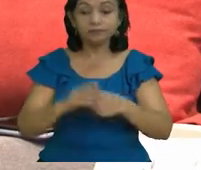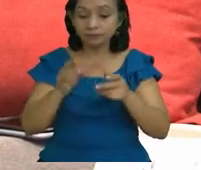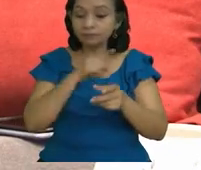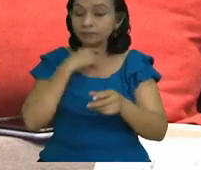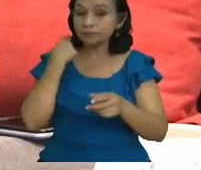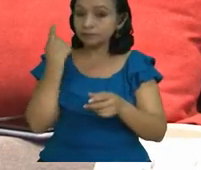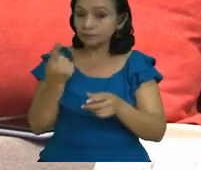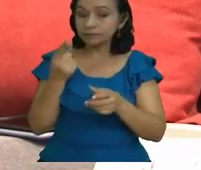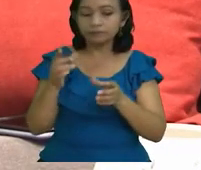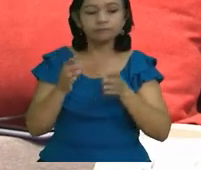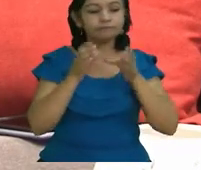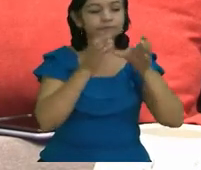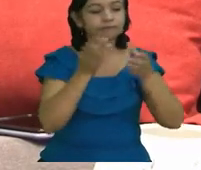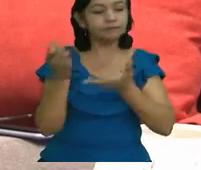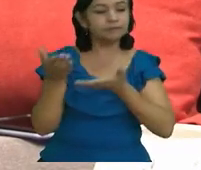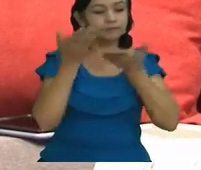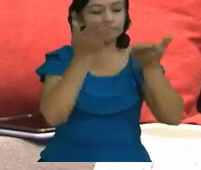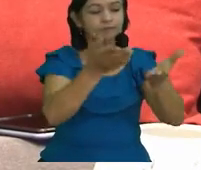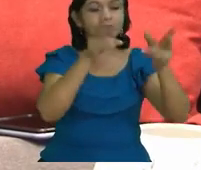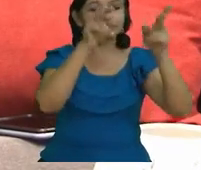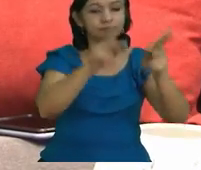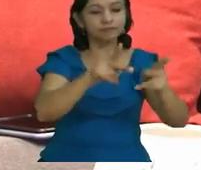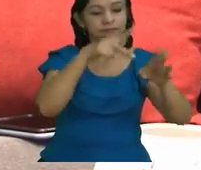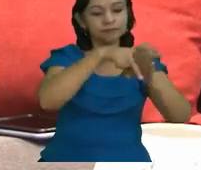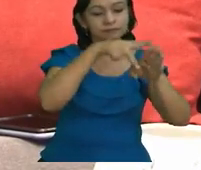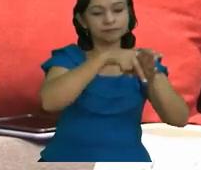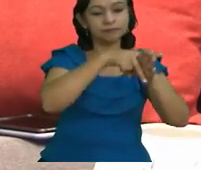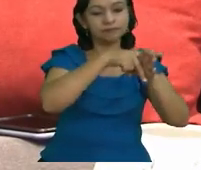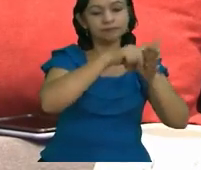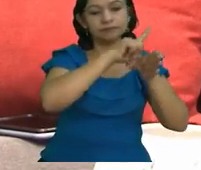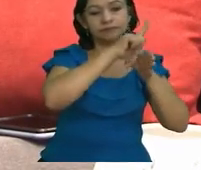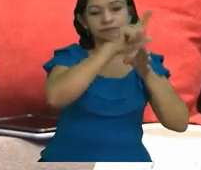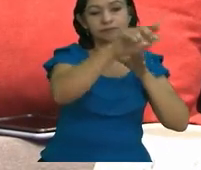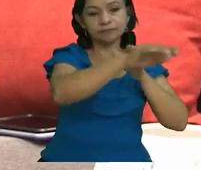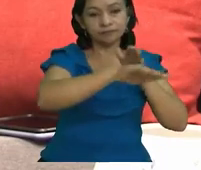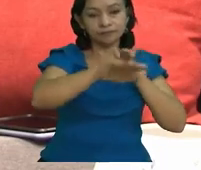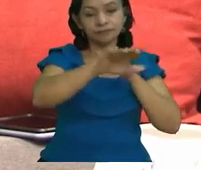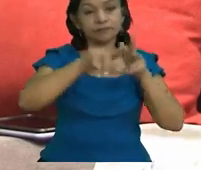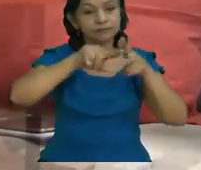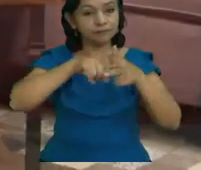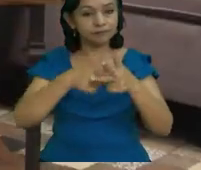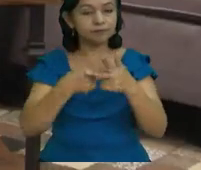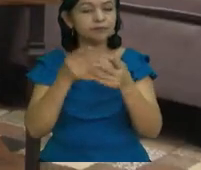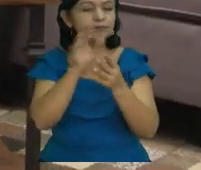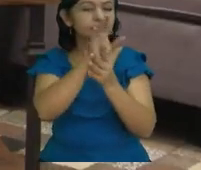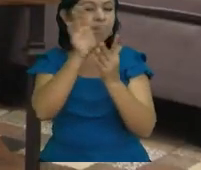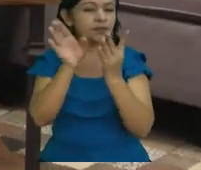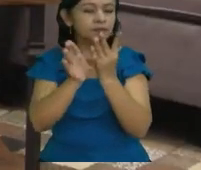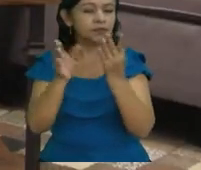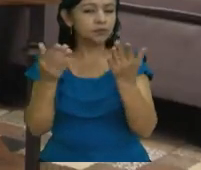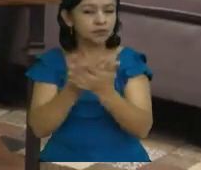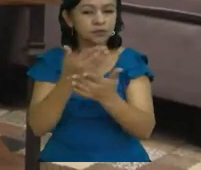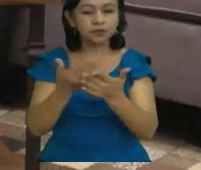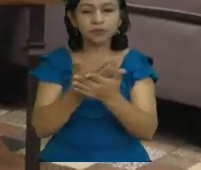concreto, okay, sí, se transfiere al productor. Y a partir de esto, ¿cuántos nuevos, habrán nuevos centros? Claro.